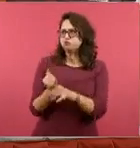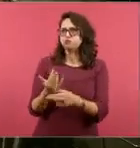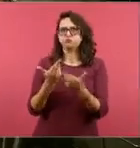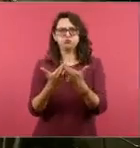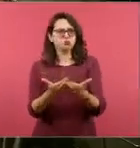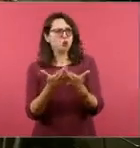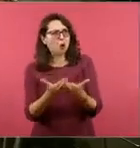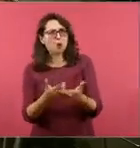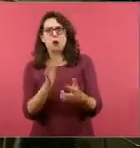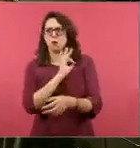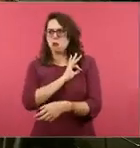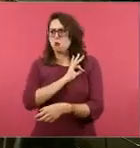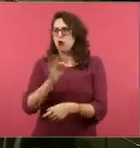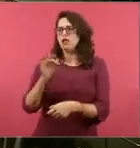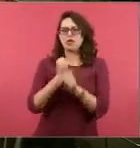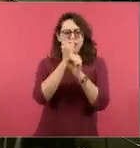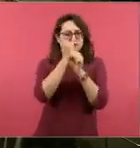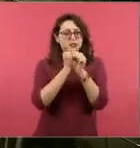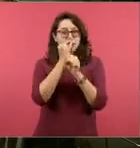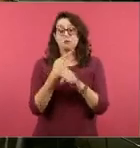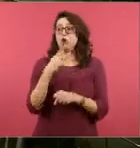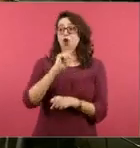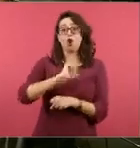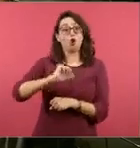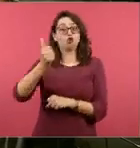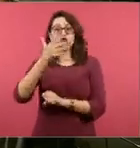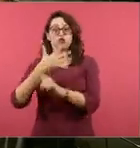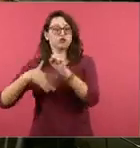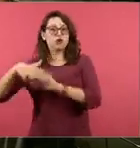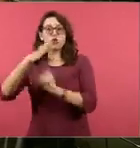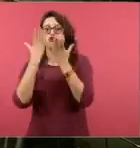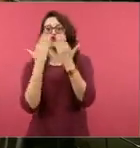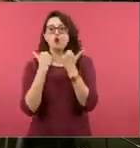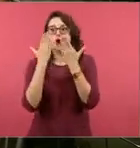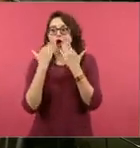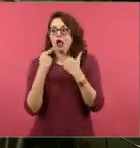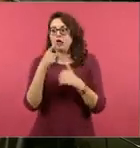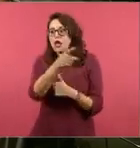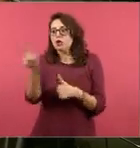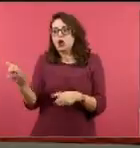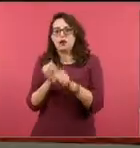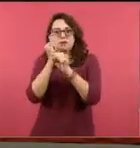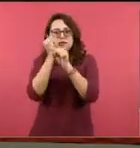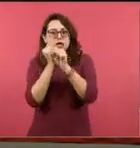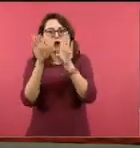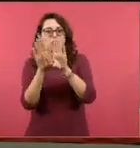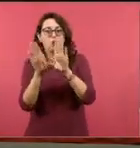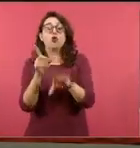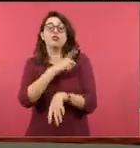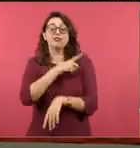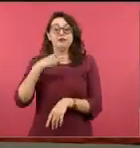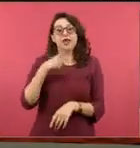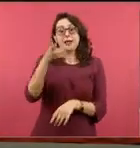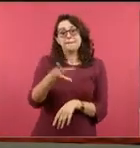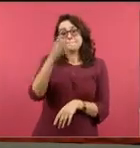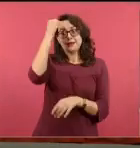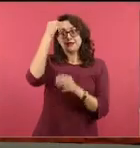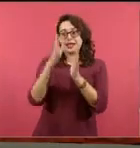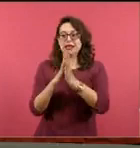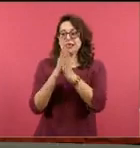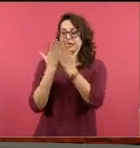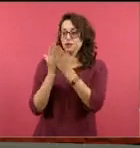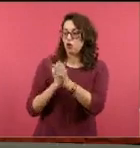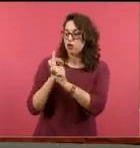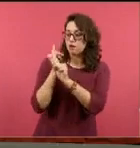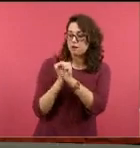etcétera. Entonces, lo que nosotros hacemos es referir a nuestros estudiantes a los libros de saberes disciplinares que ya nos comentó y también al libro de múltiples